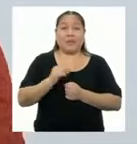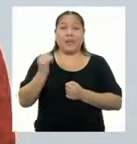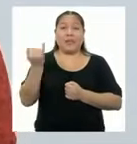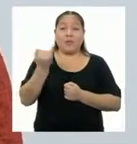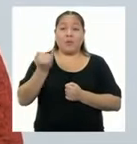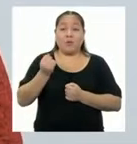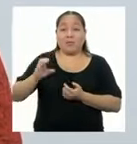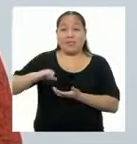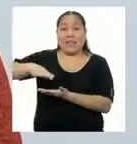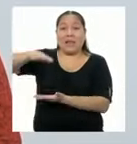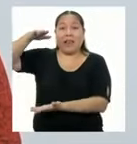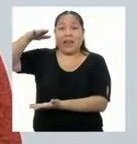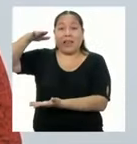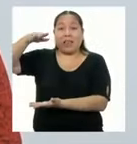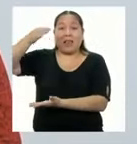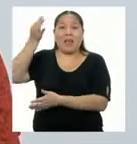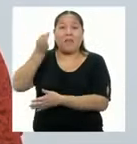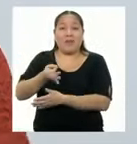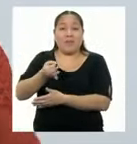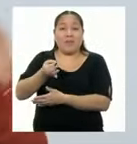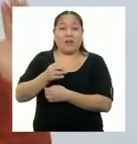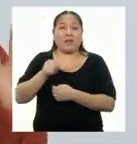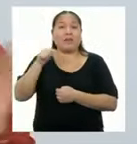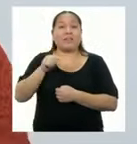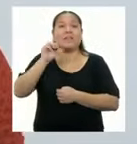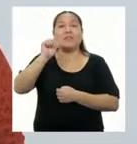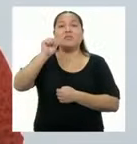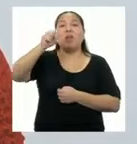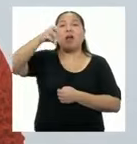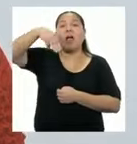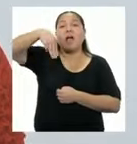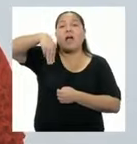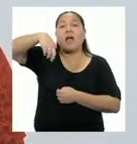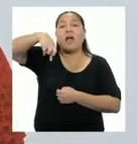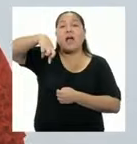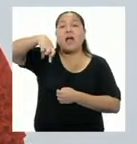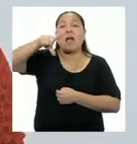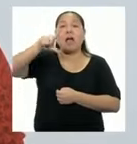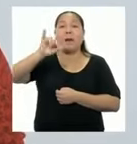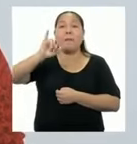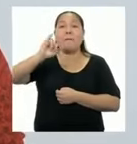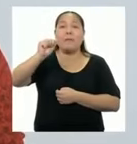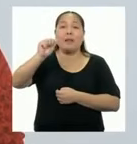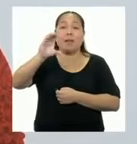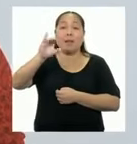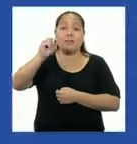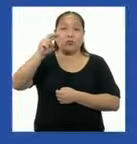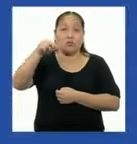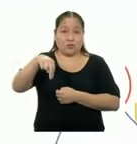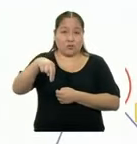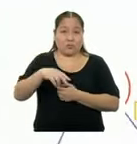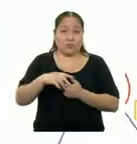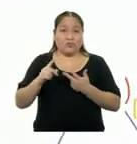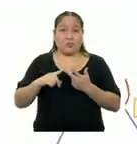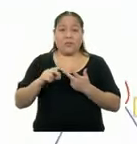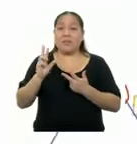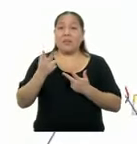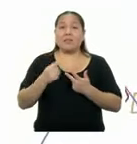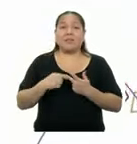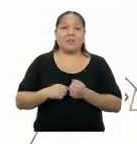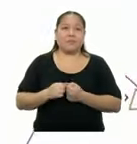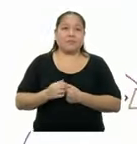grande que la realidad y lo llamamos ampliación. Y en el tercer caso,